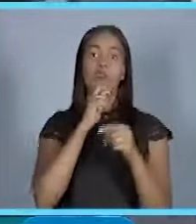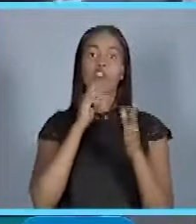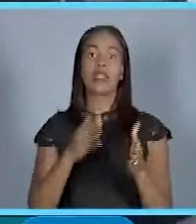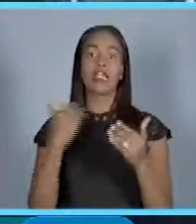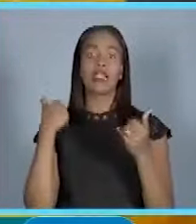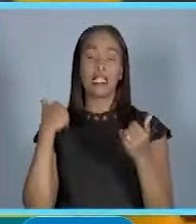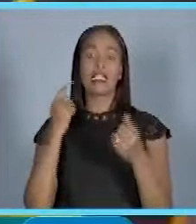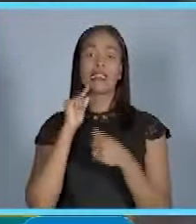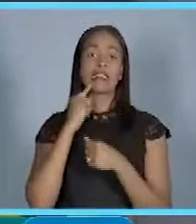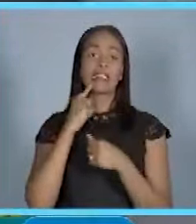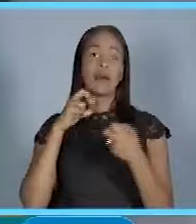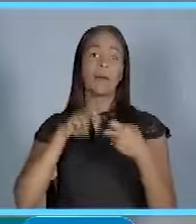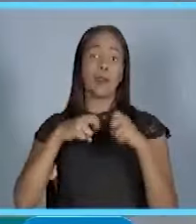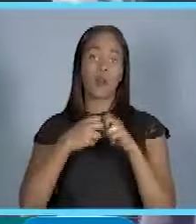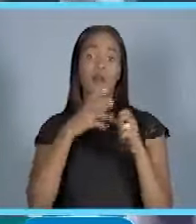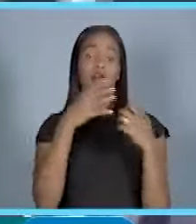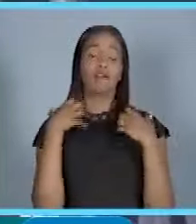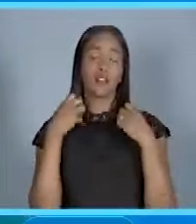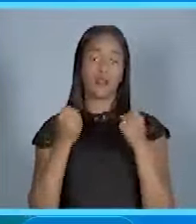serios problemas de salud.